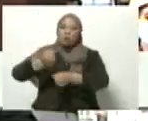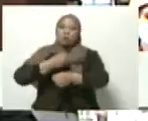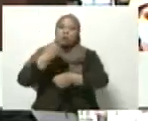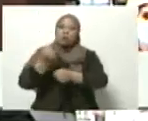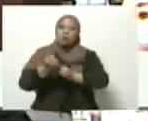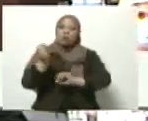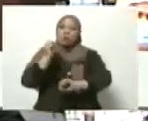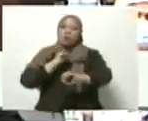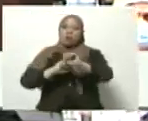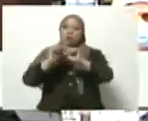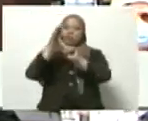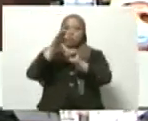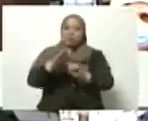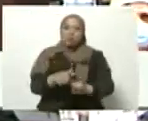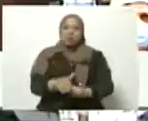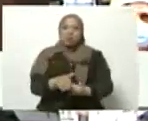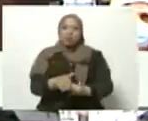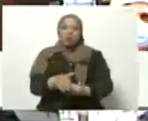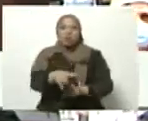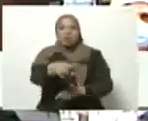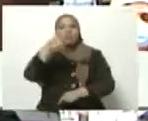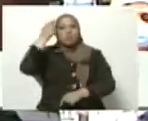tratar de invadir al país.